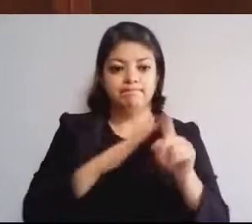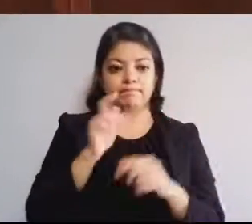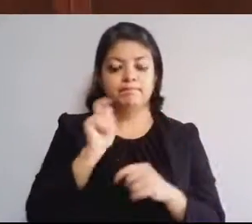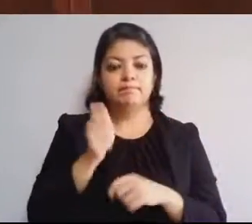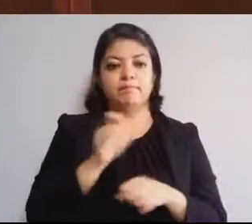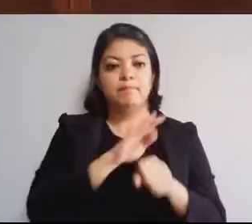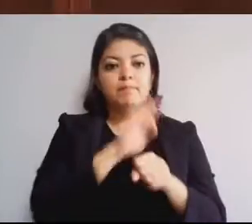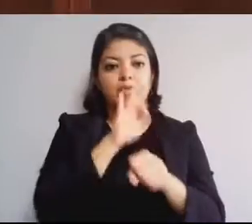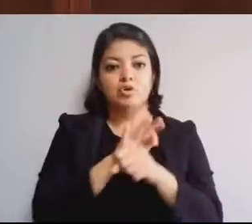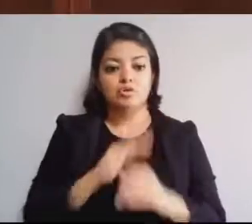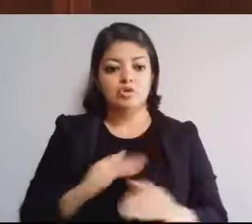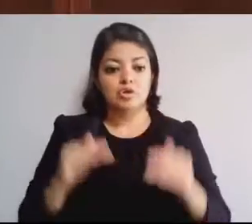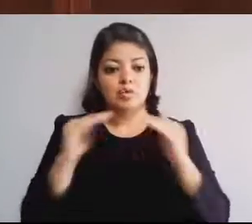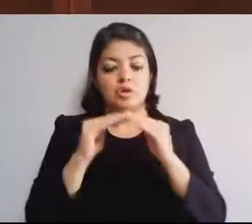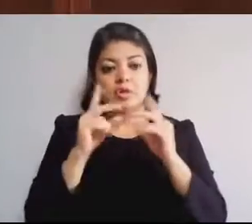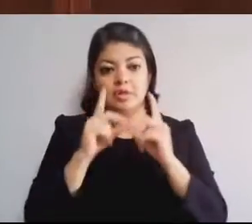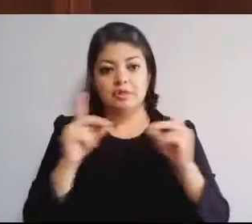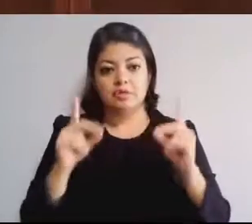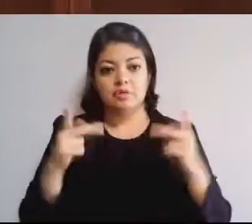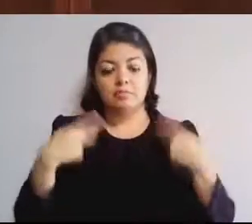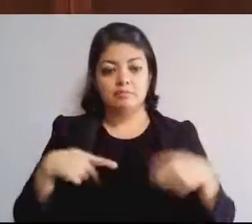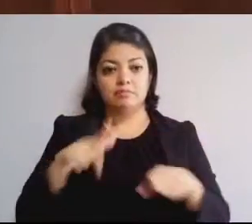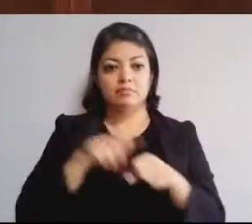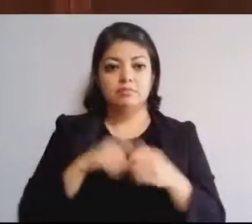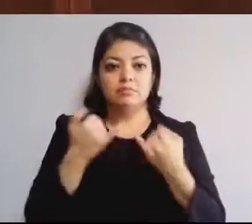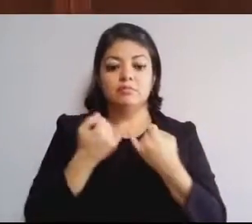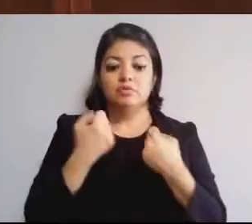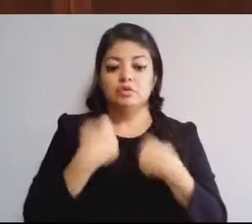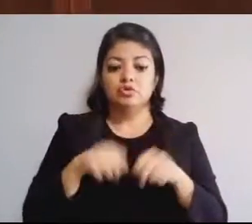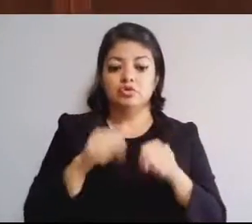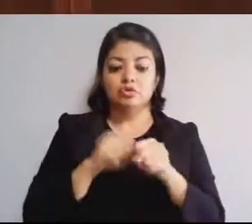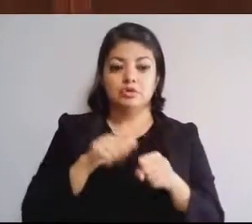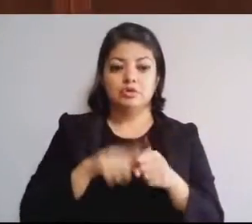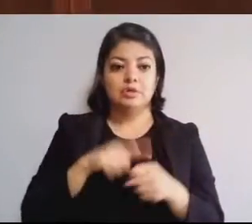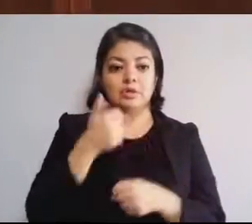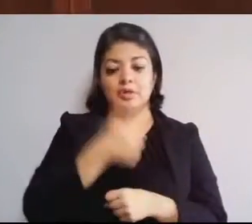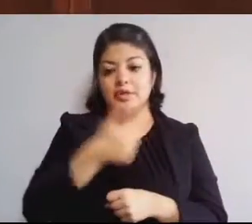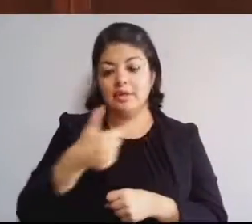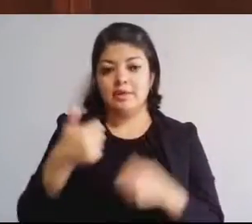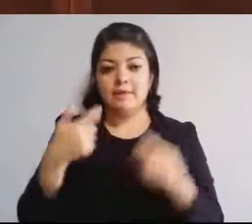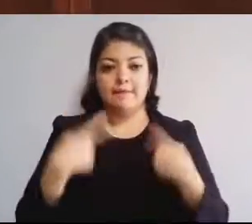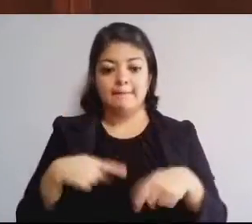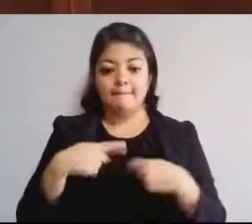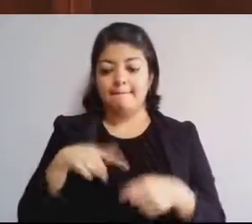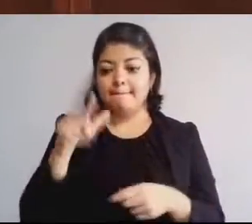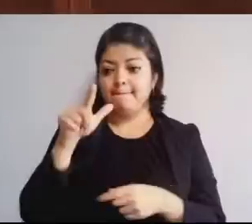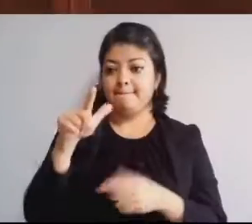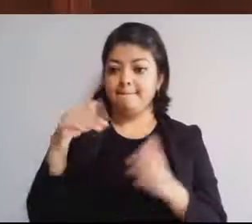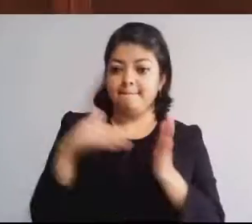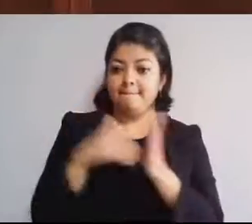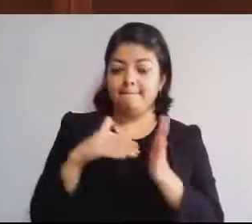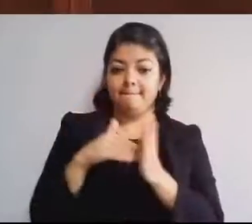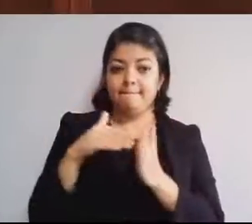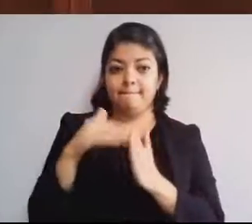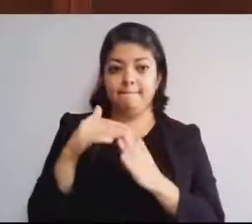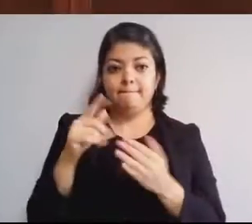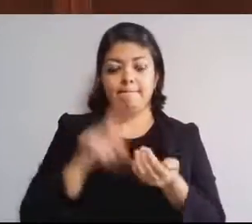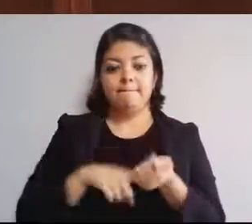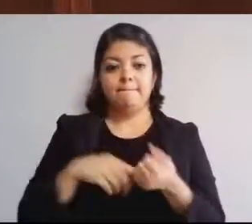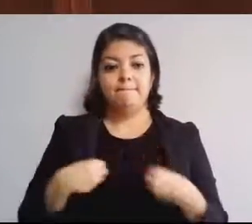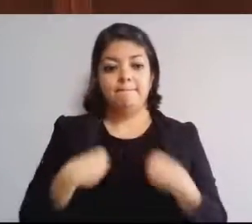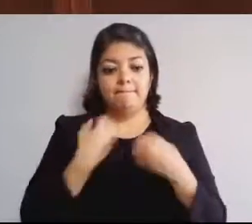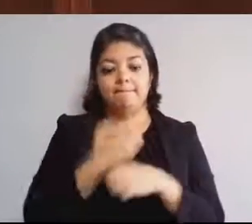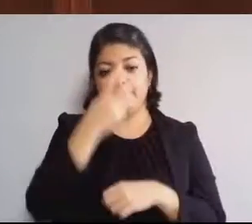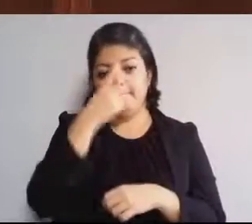protección, igualdad, desarrollo personal y social de todos y cada uno de los casi 17 millones de habitantes del Estado